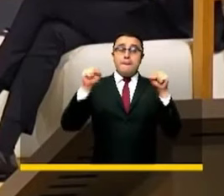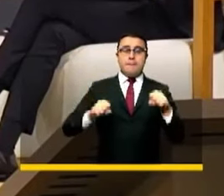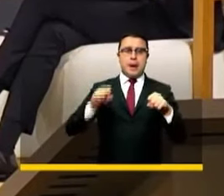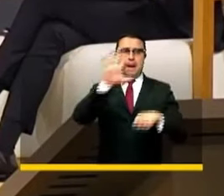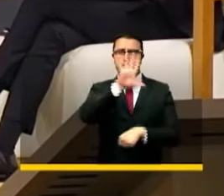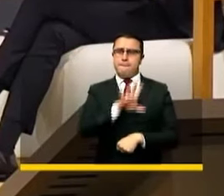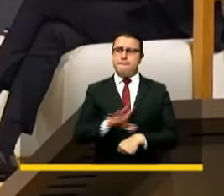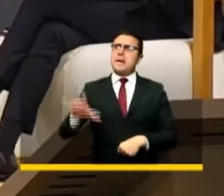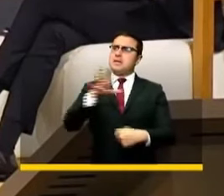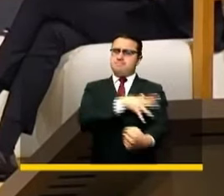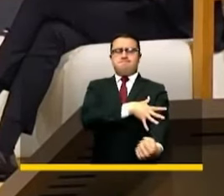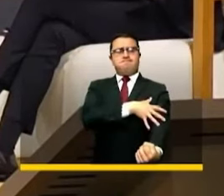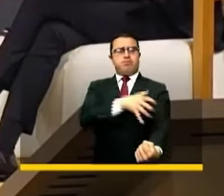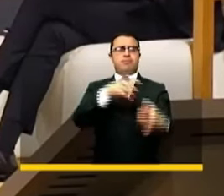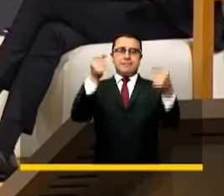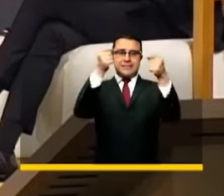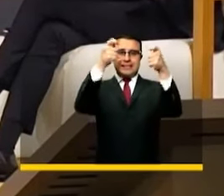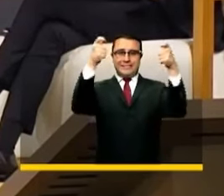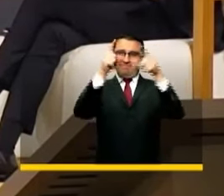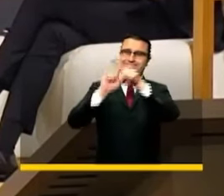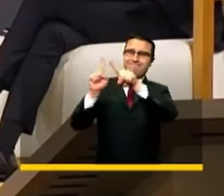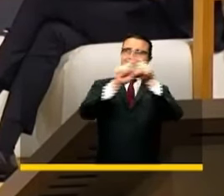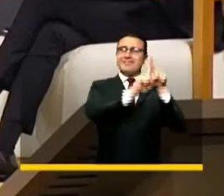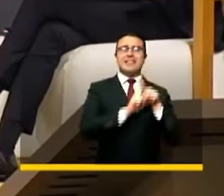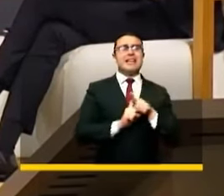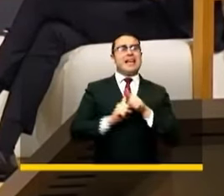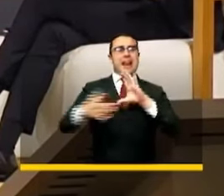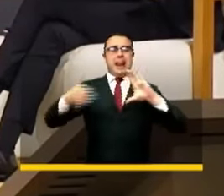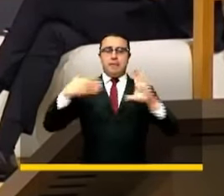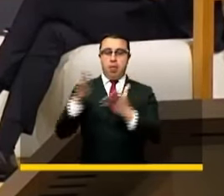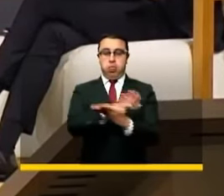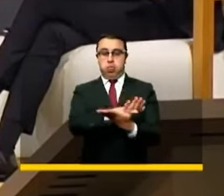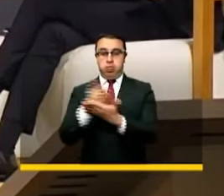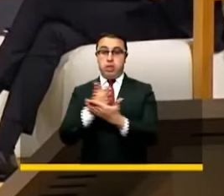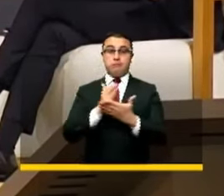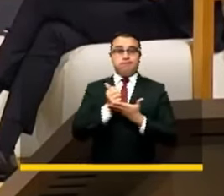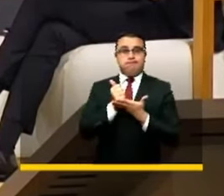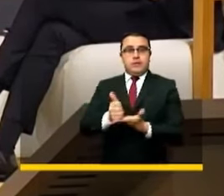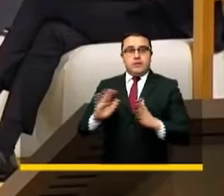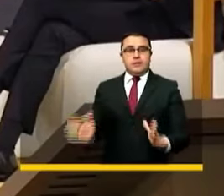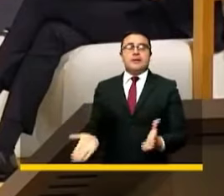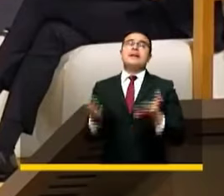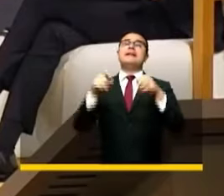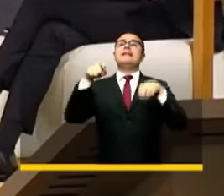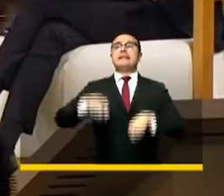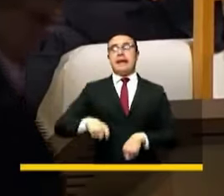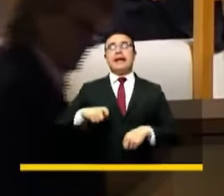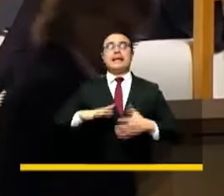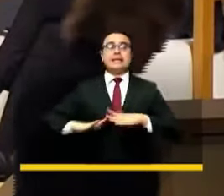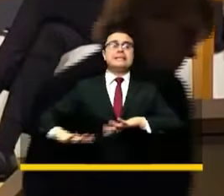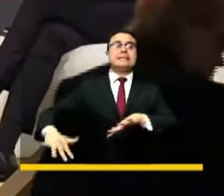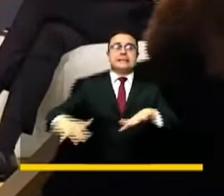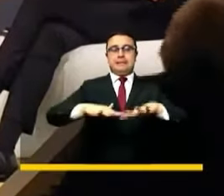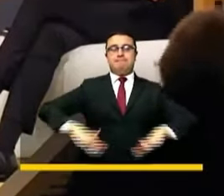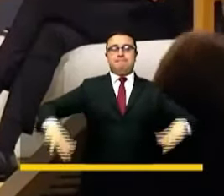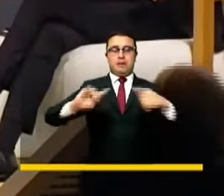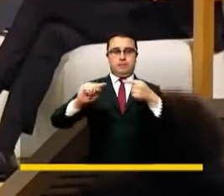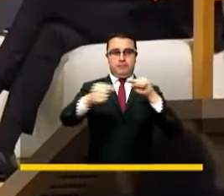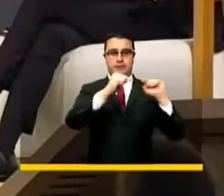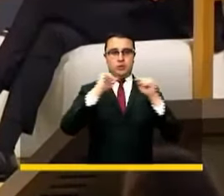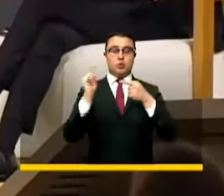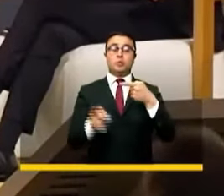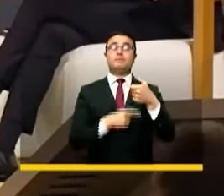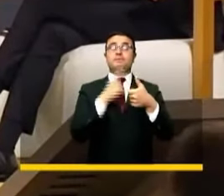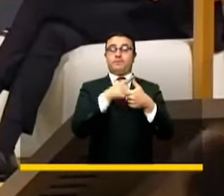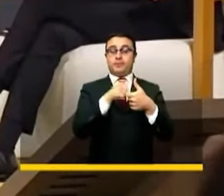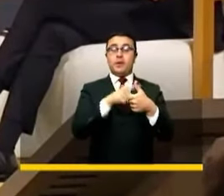estados para abocar la crisis climática, tendríamos que abrir dos espacios de discusión. Uno, tiene que